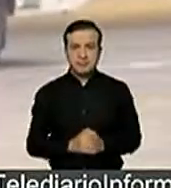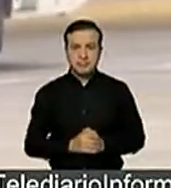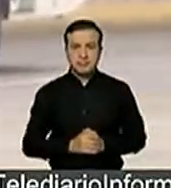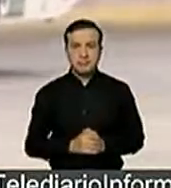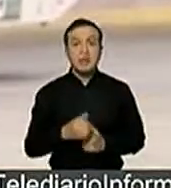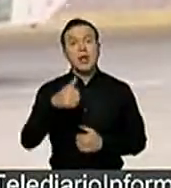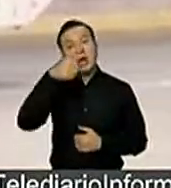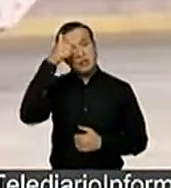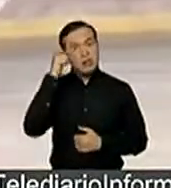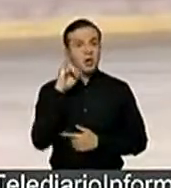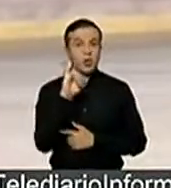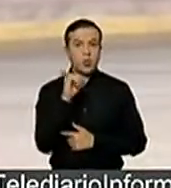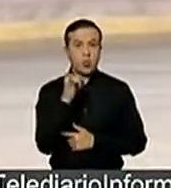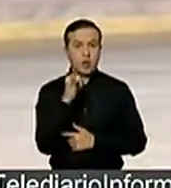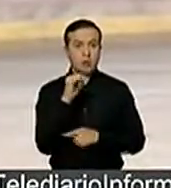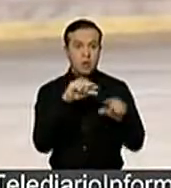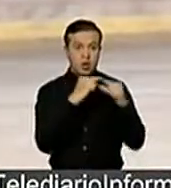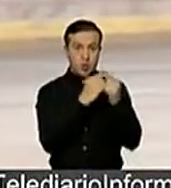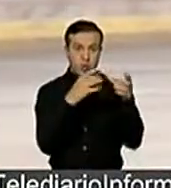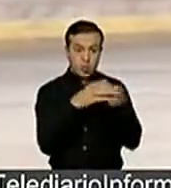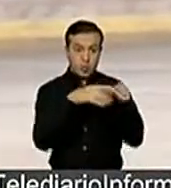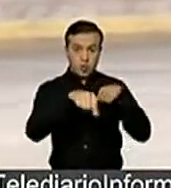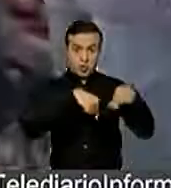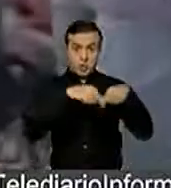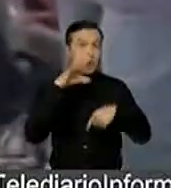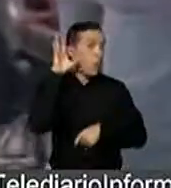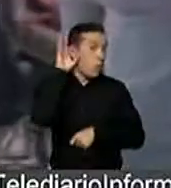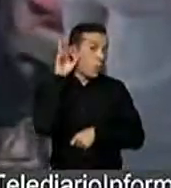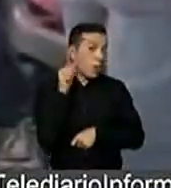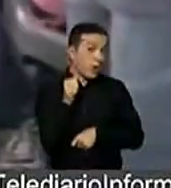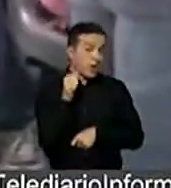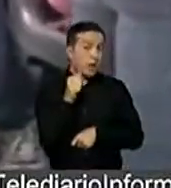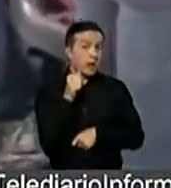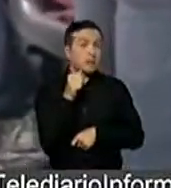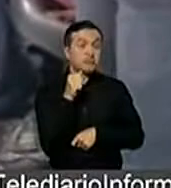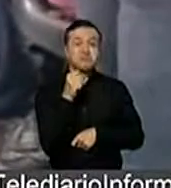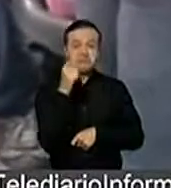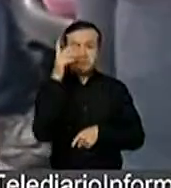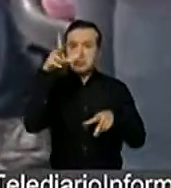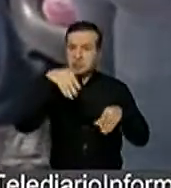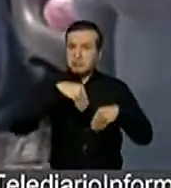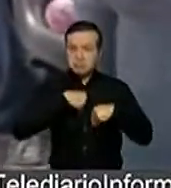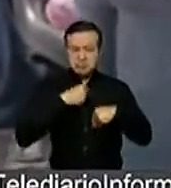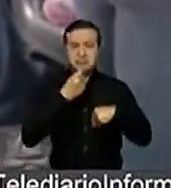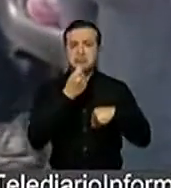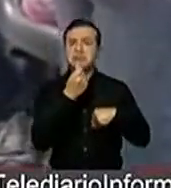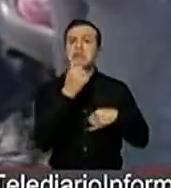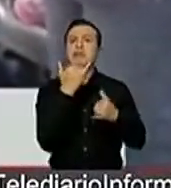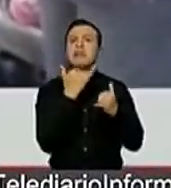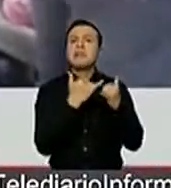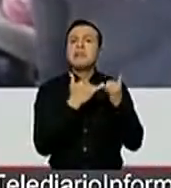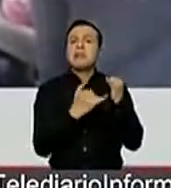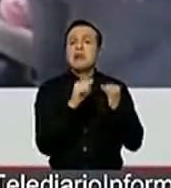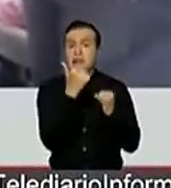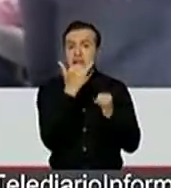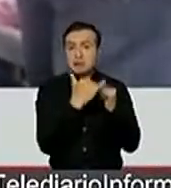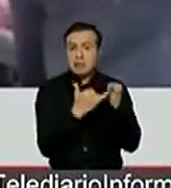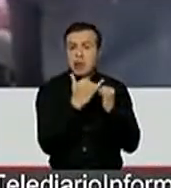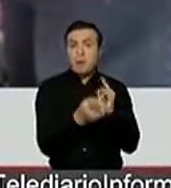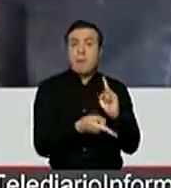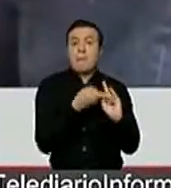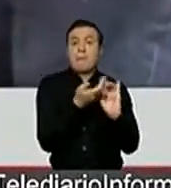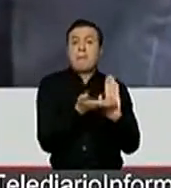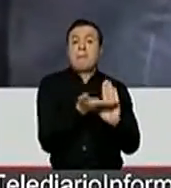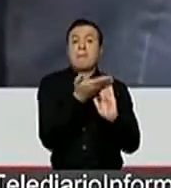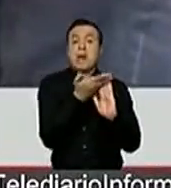Desde ayer jueves, la Cámara de Transporte de Cuenca decidió incrementar la tarifa del pasaje urbano. Los usuarios pasaron de pagar 30